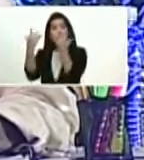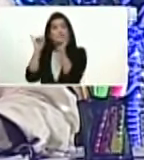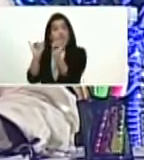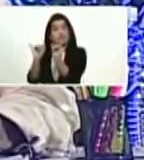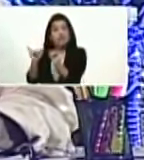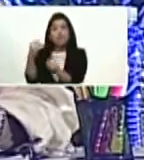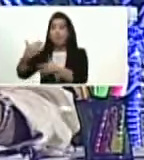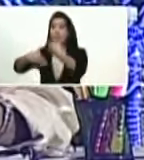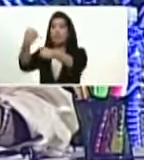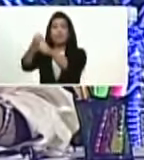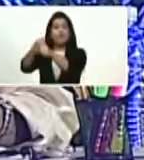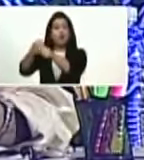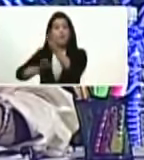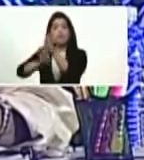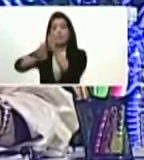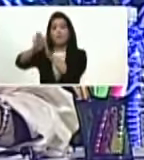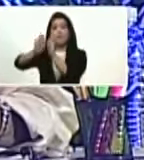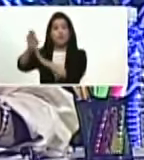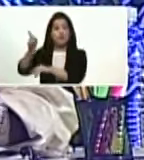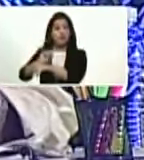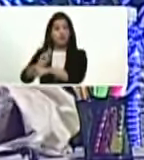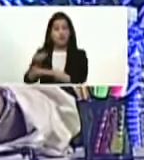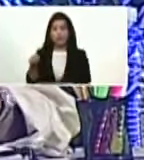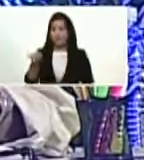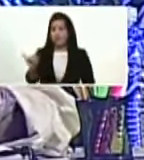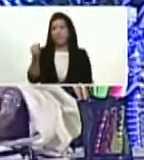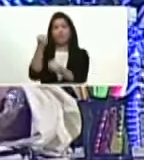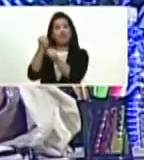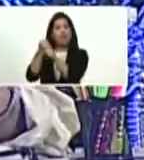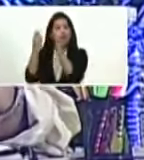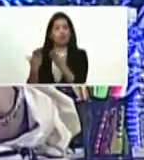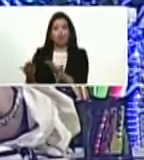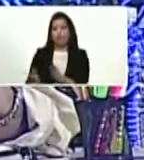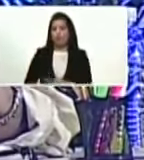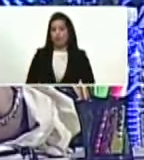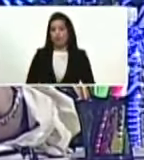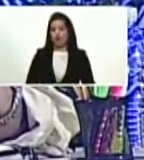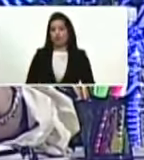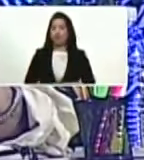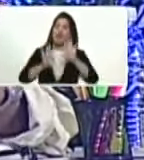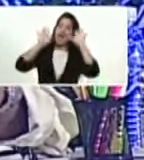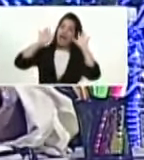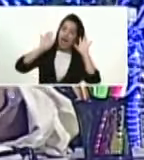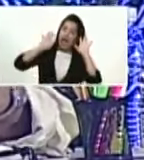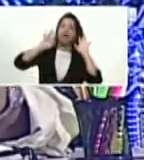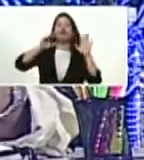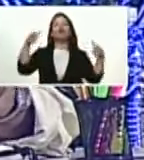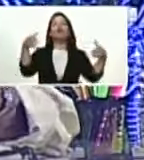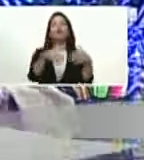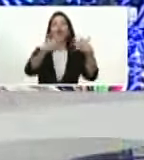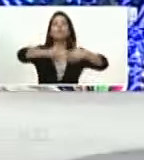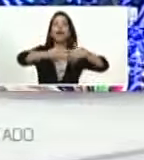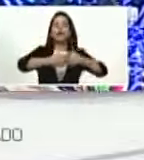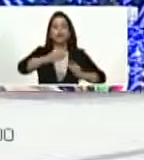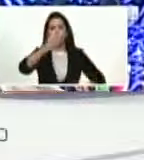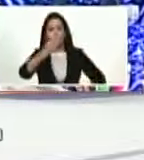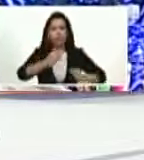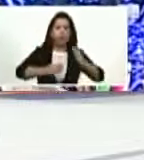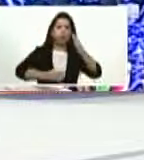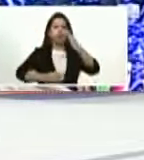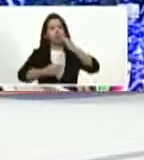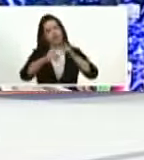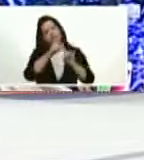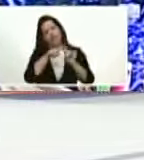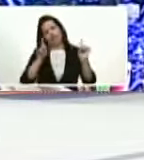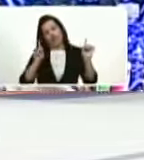cualquier escala, en cualquier nivel. Solamente en los casos de la robótica, que han sustituido mano de obra. Pero